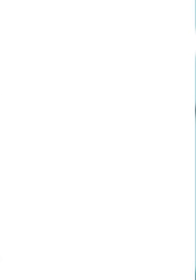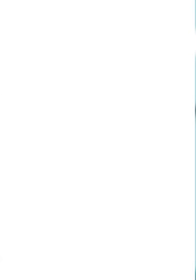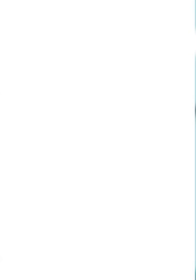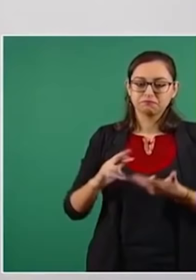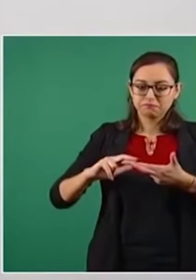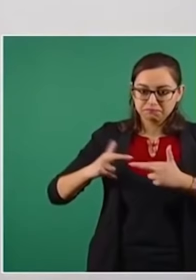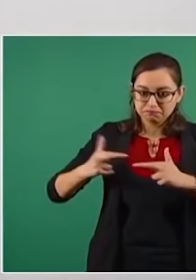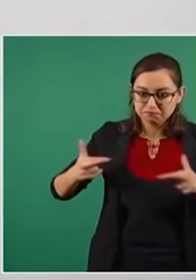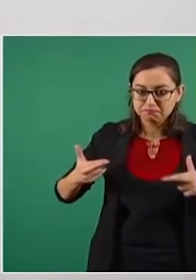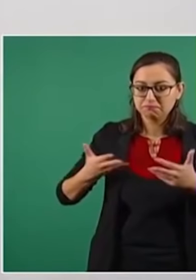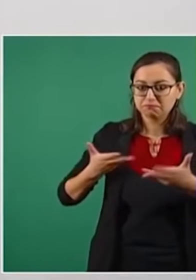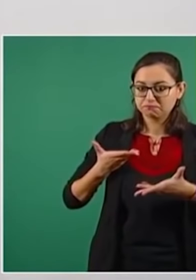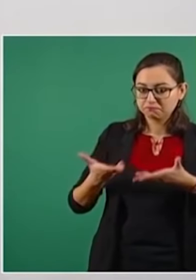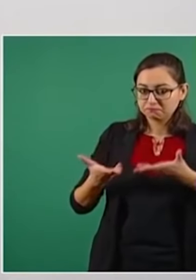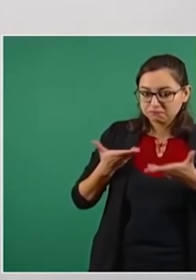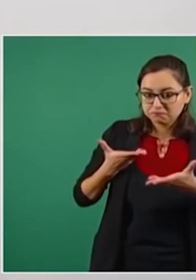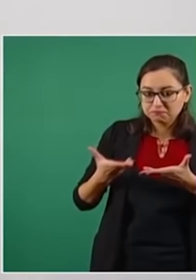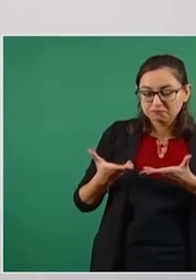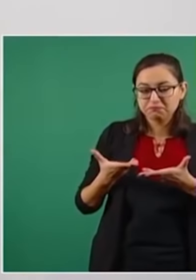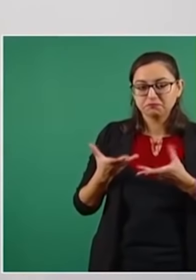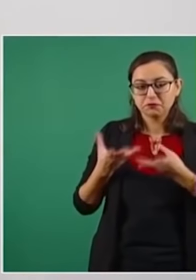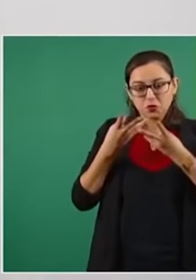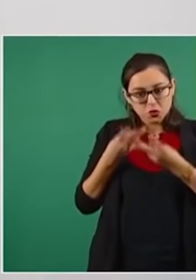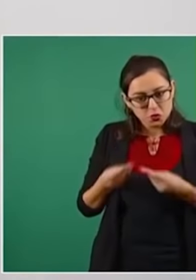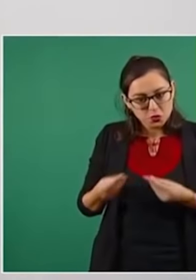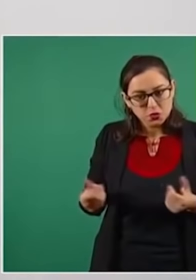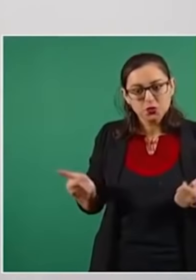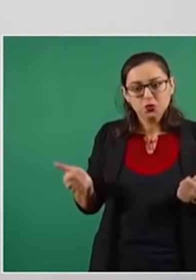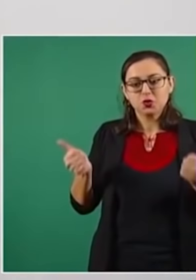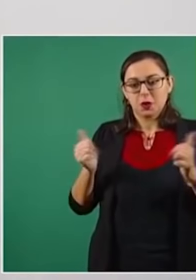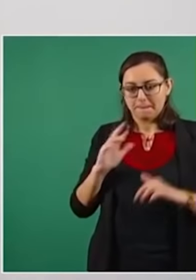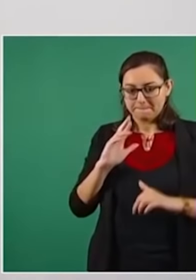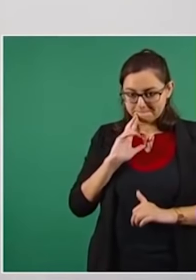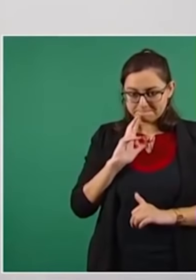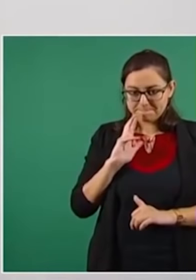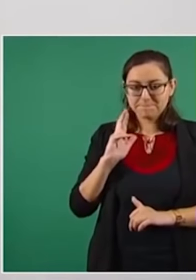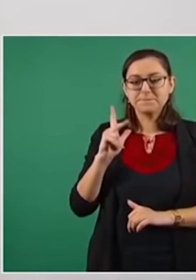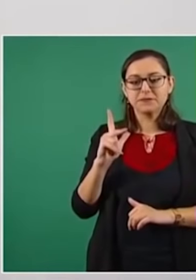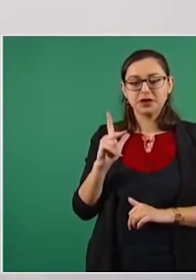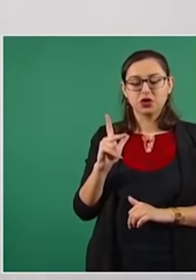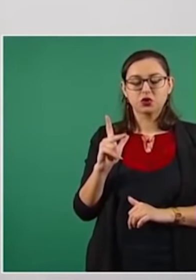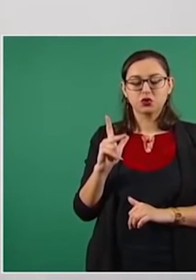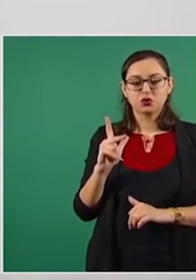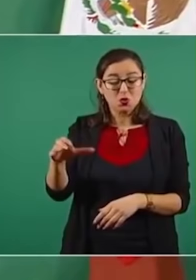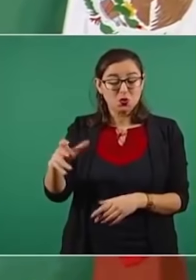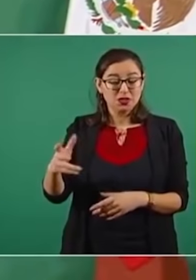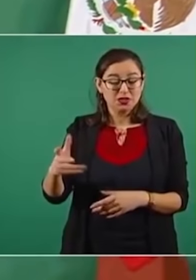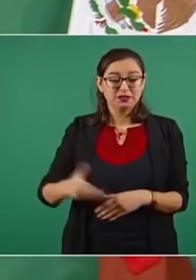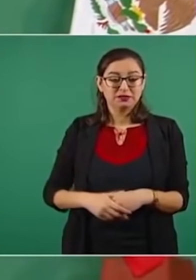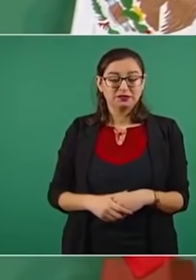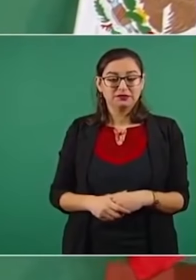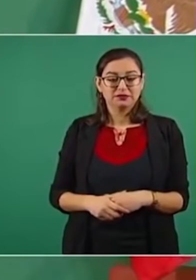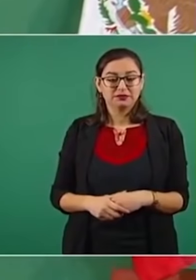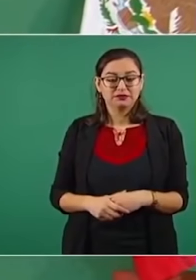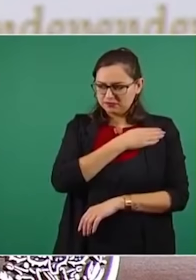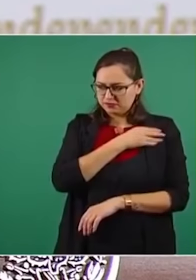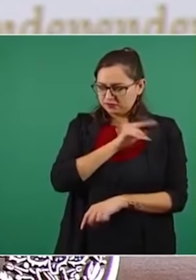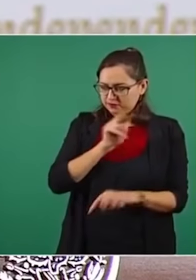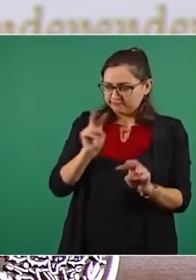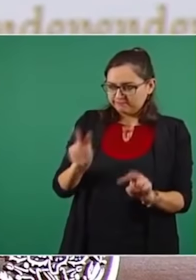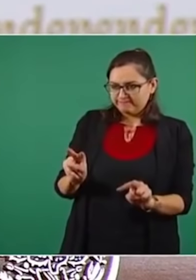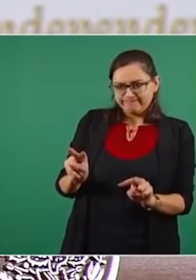embargo, el presidente mexicano se ha jactado de que en el país solo existen 3 cárteles. Bueno, aunque luego tuvo que aceptar que hay más. Pero